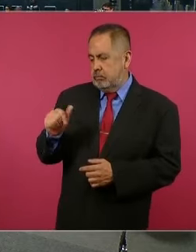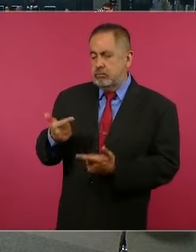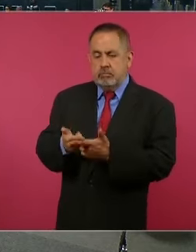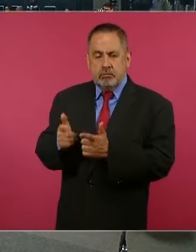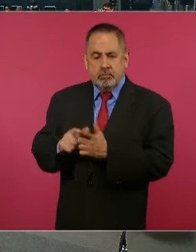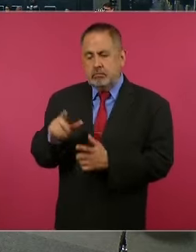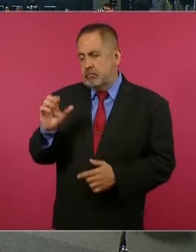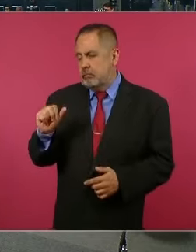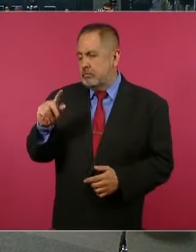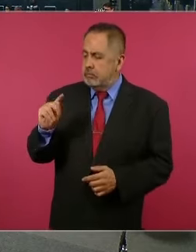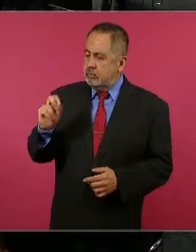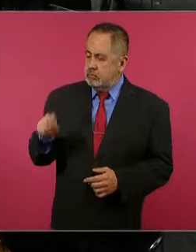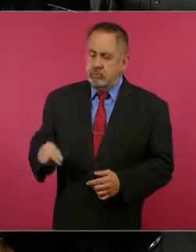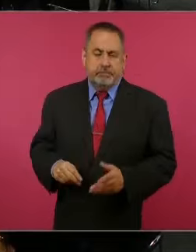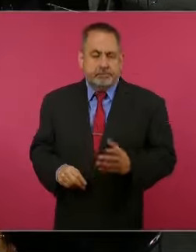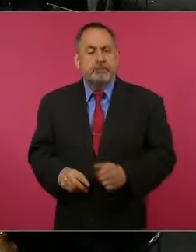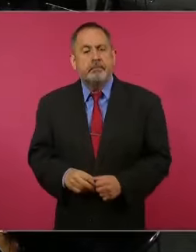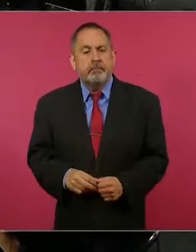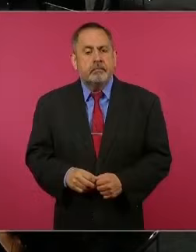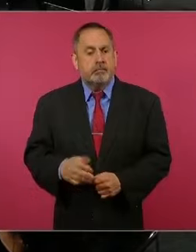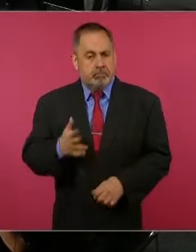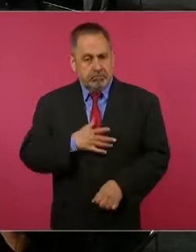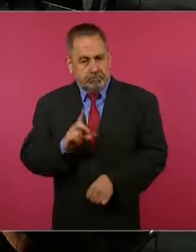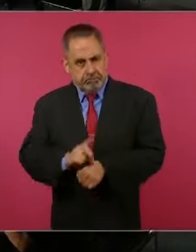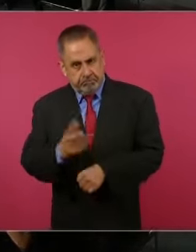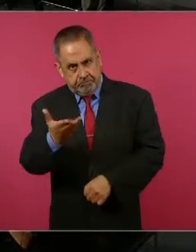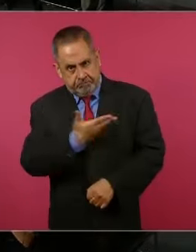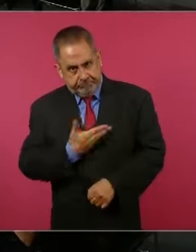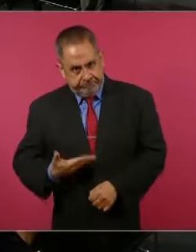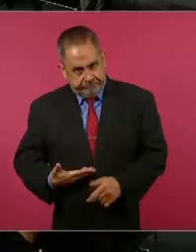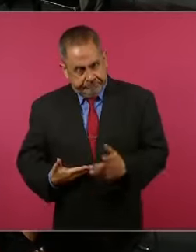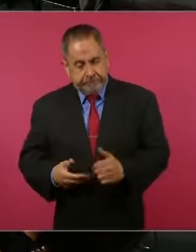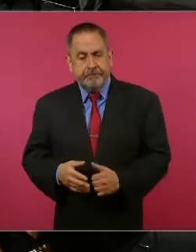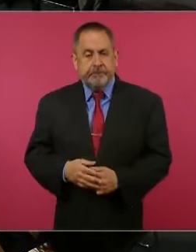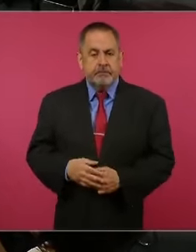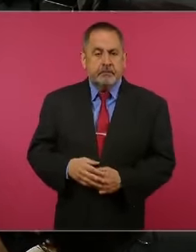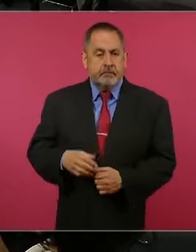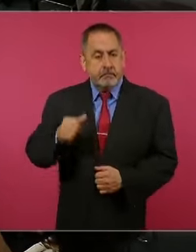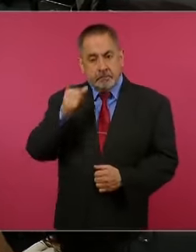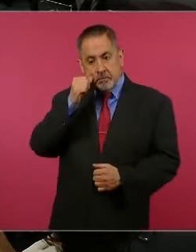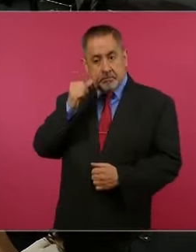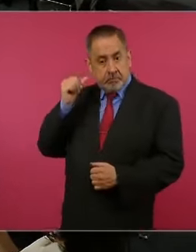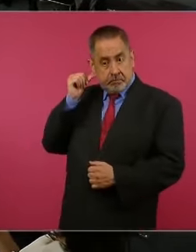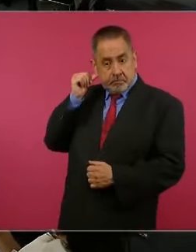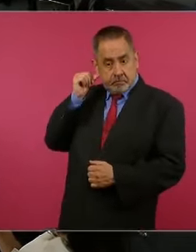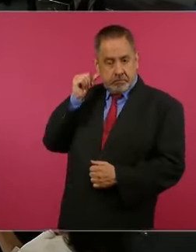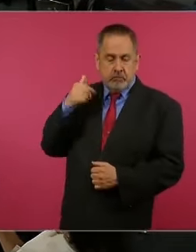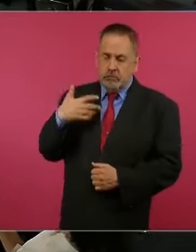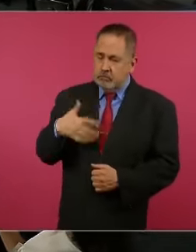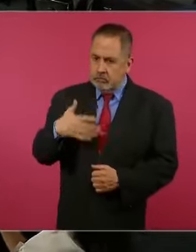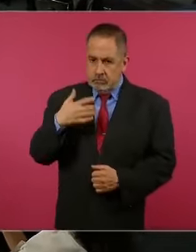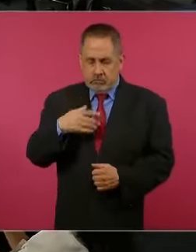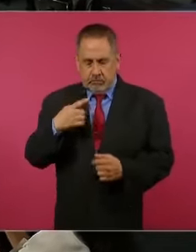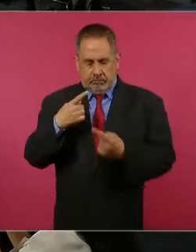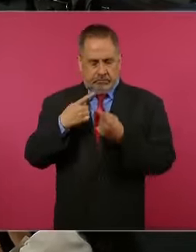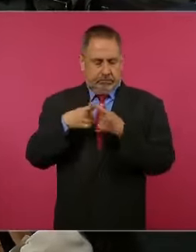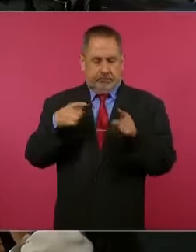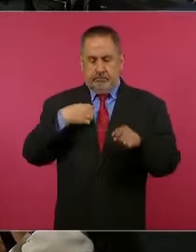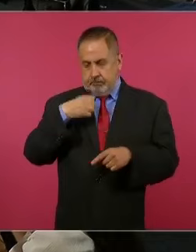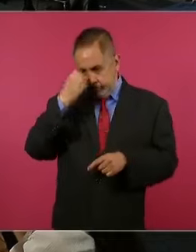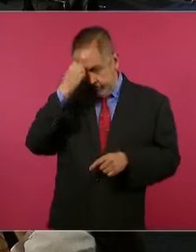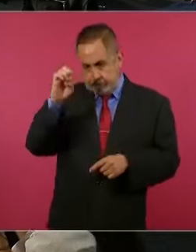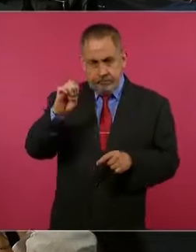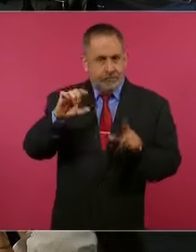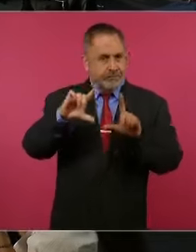cantón señor presidente muy buenos días Ayer fue una jornada pues bastante su géneris tanto a